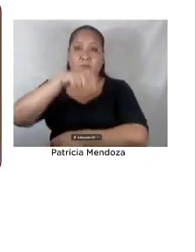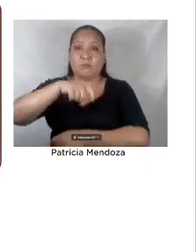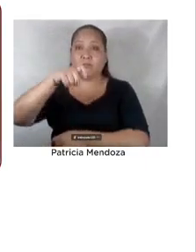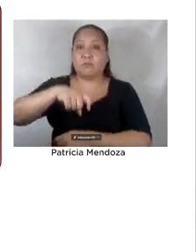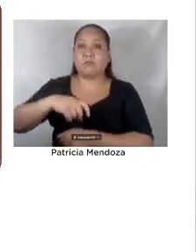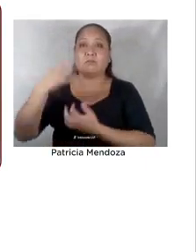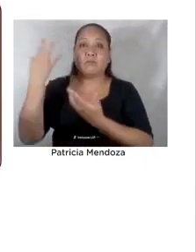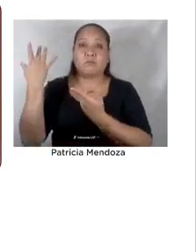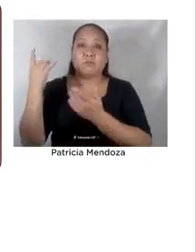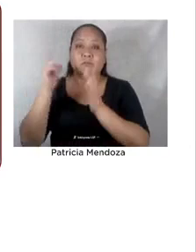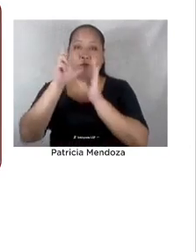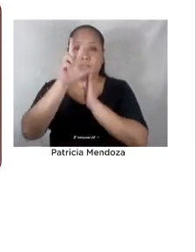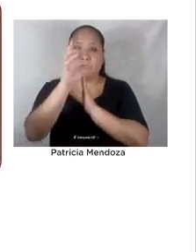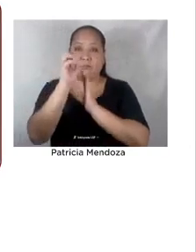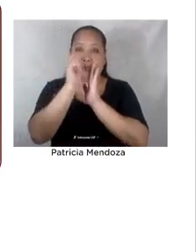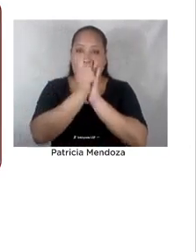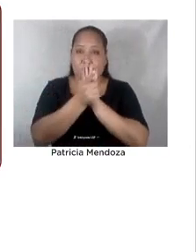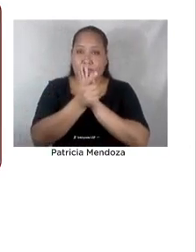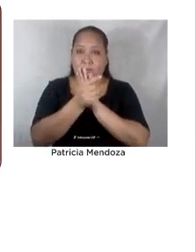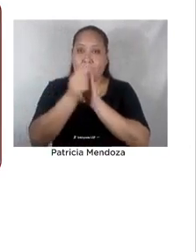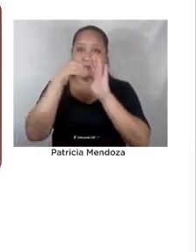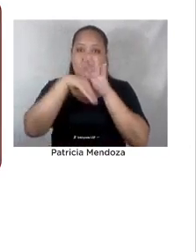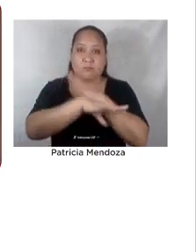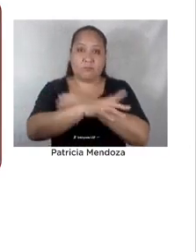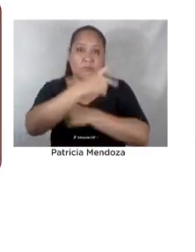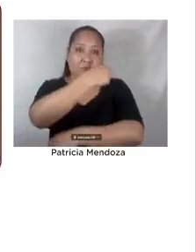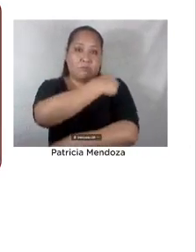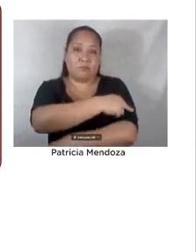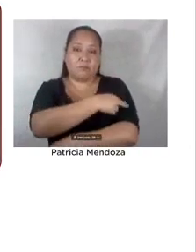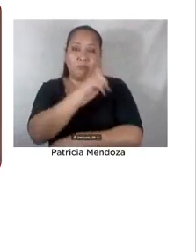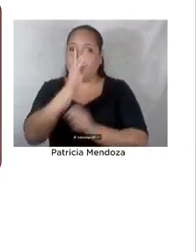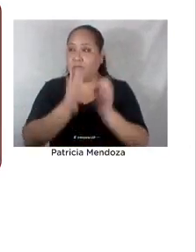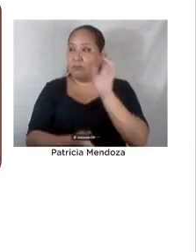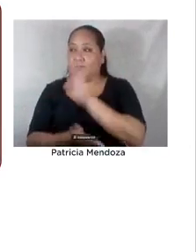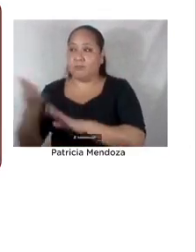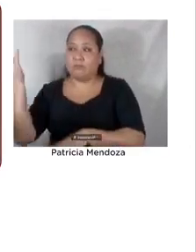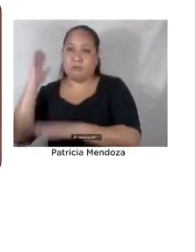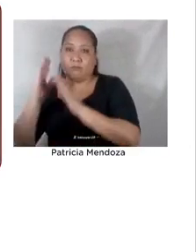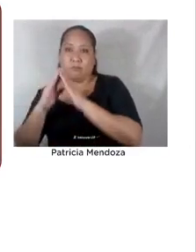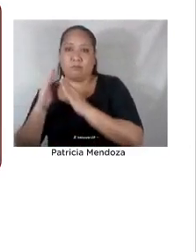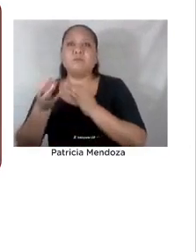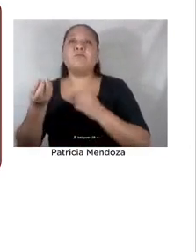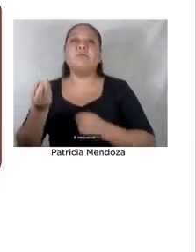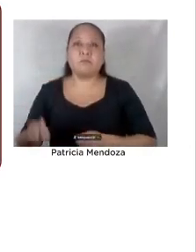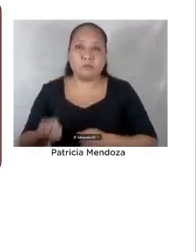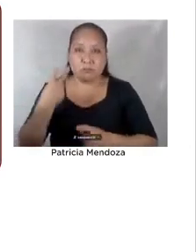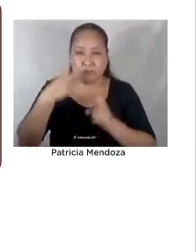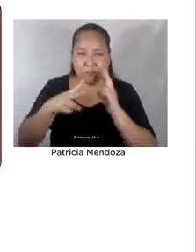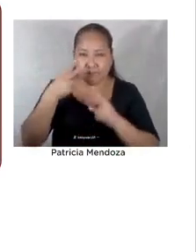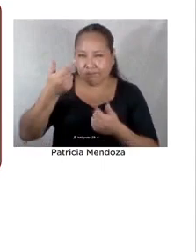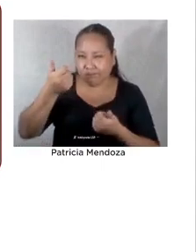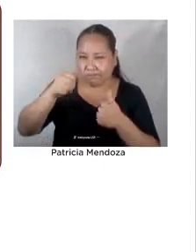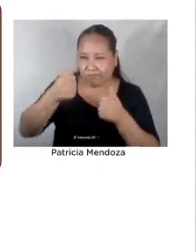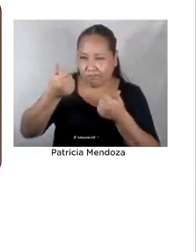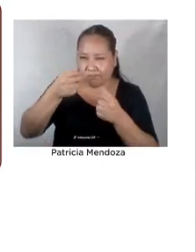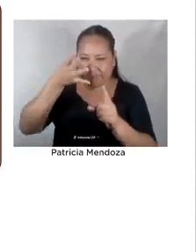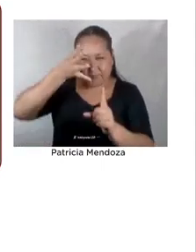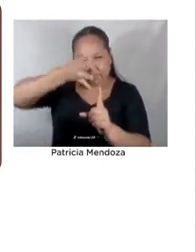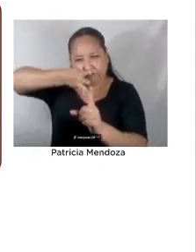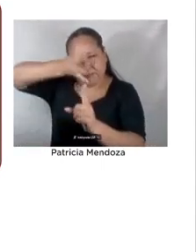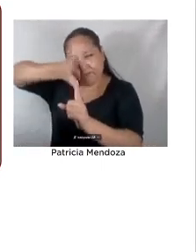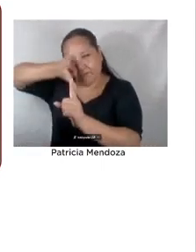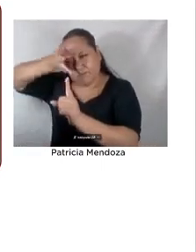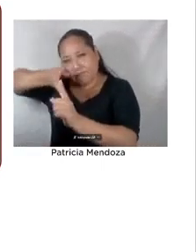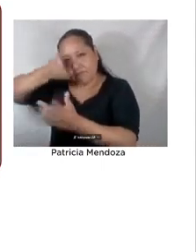media hora dentro del establecimiento, no se puede ir a su casa, precisamente para vigilar si puede